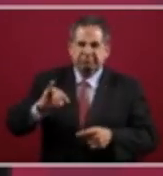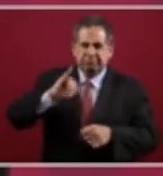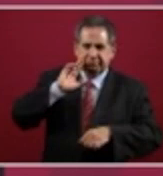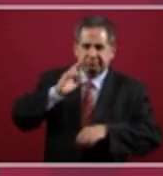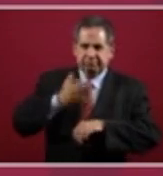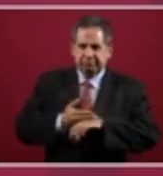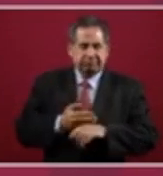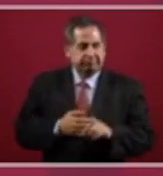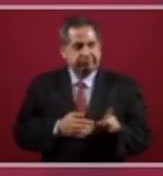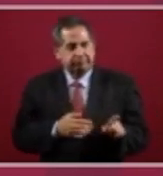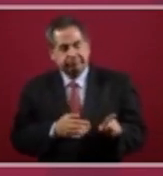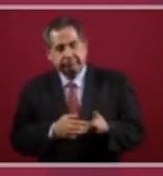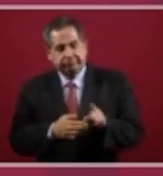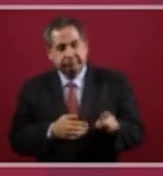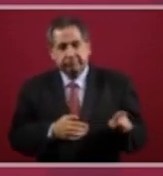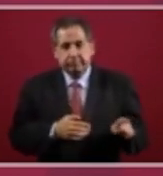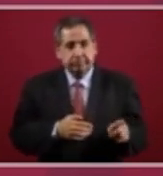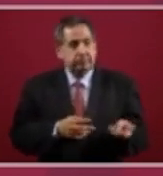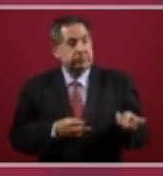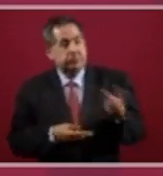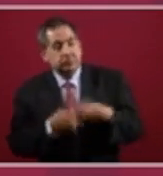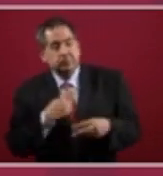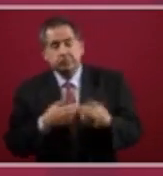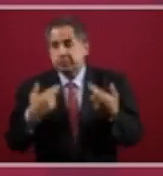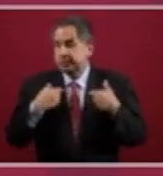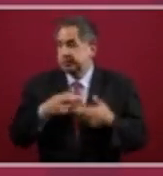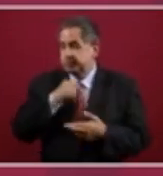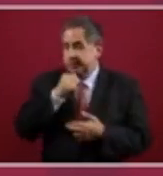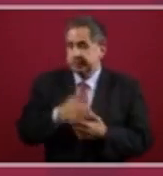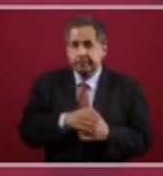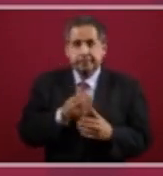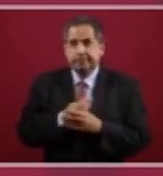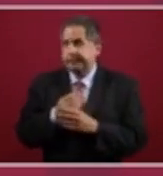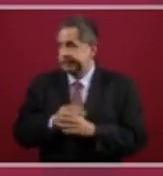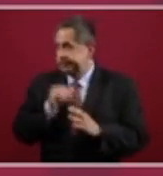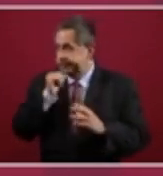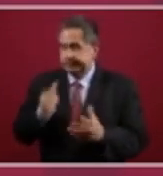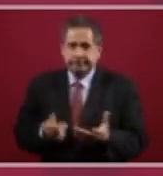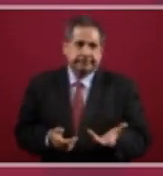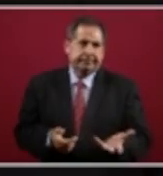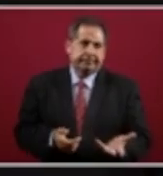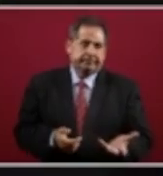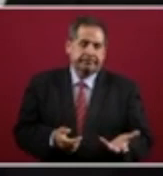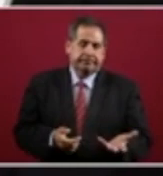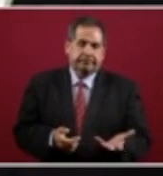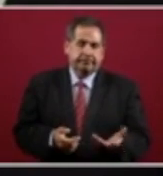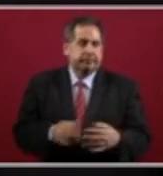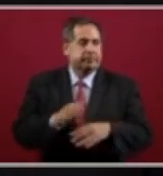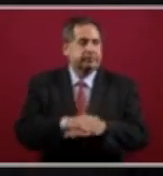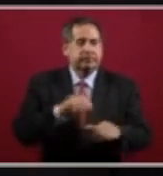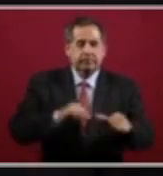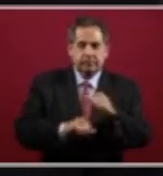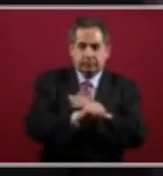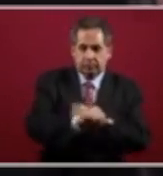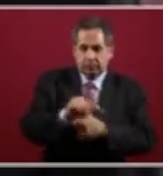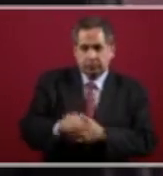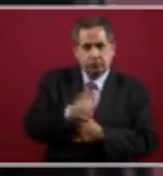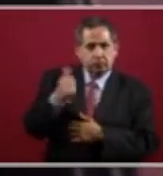irresponsables y no llegó el maestro a dar clase, lo suple, lo sustituye